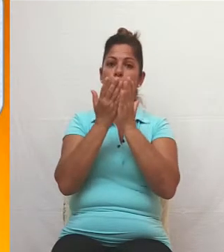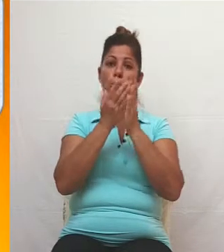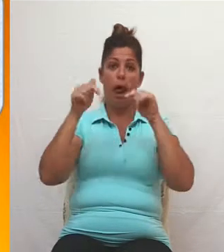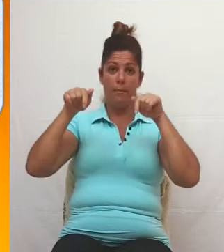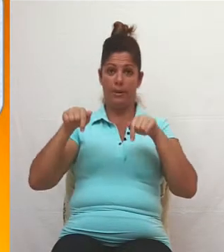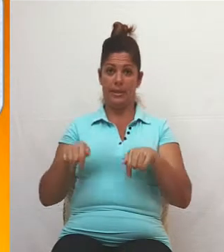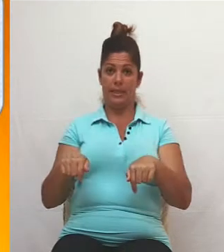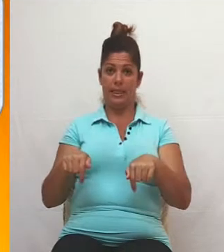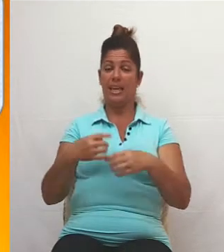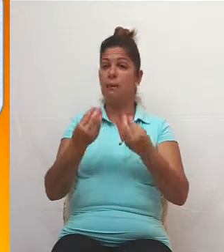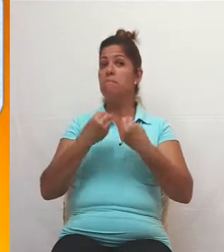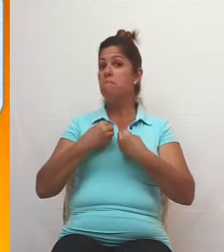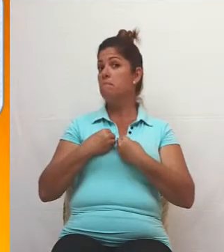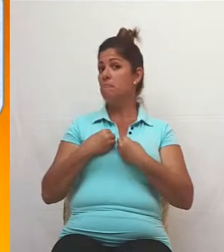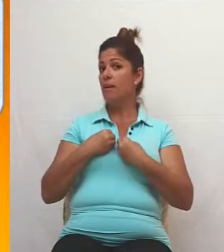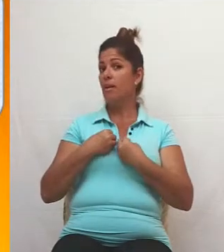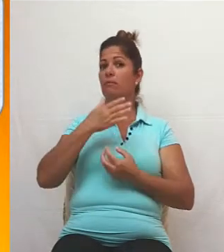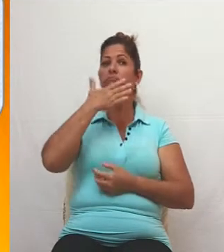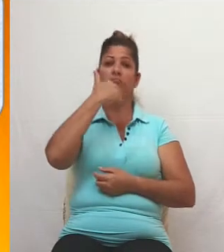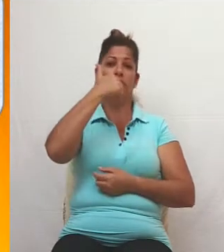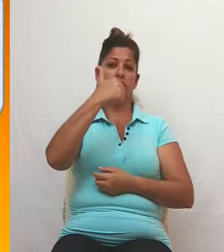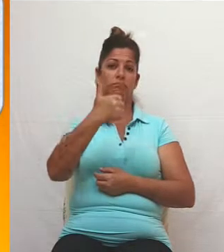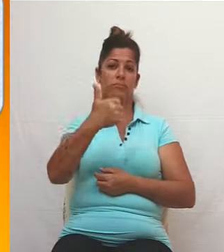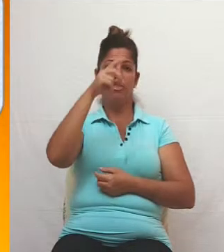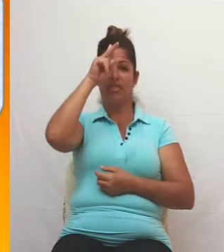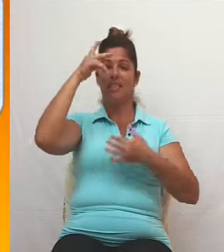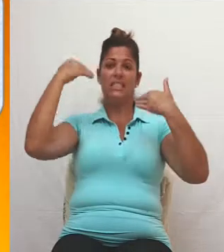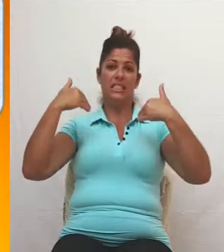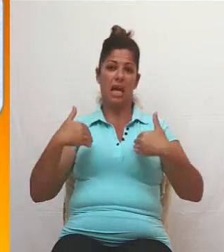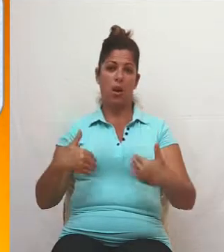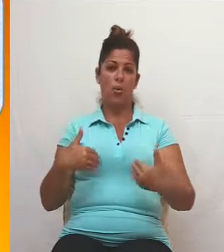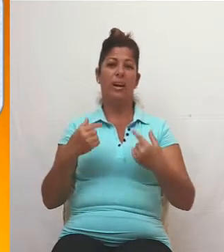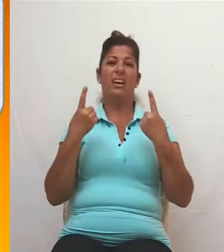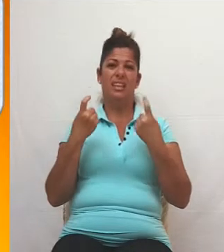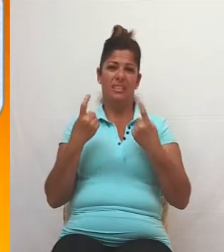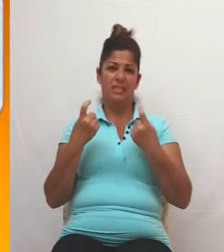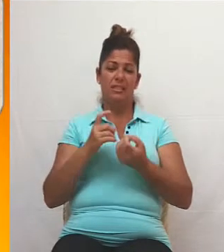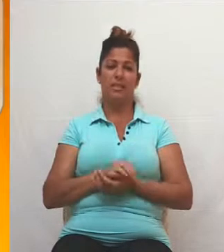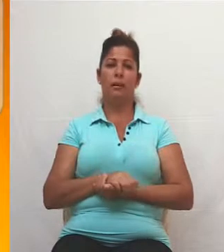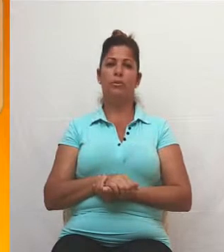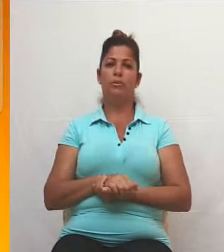presente los que producen los beneficios de salud e higiene que precisamos